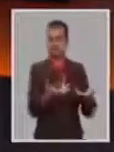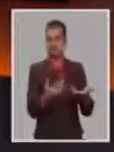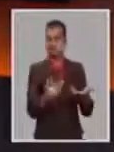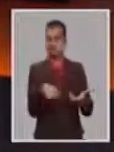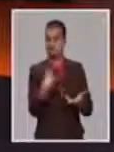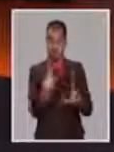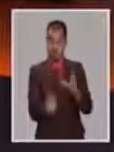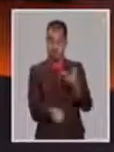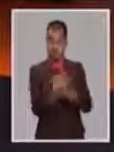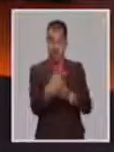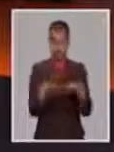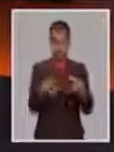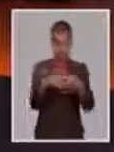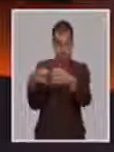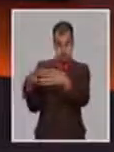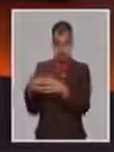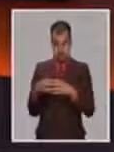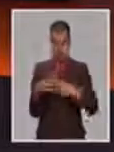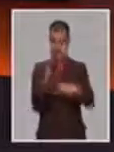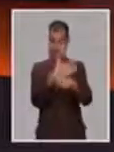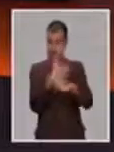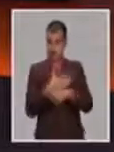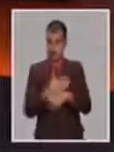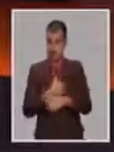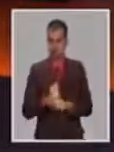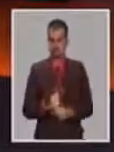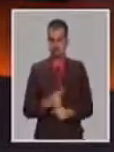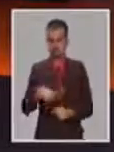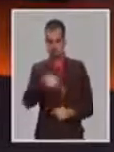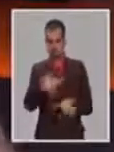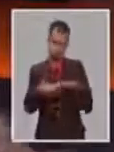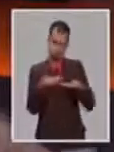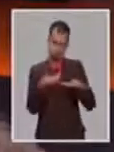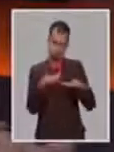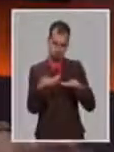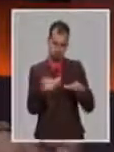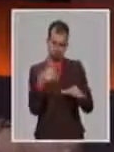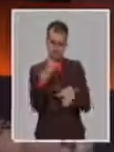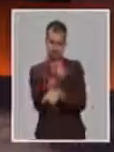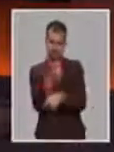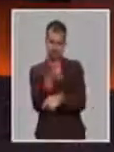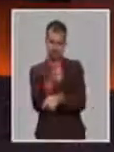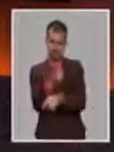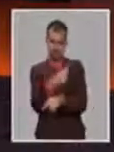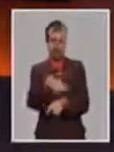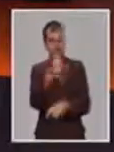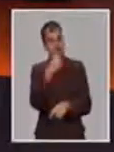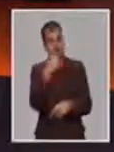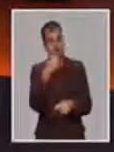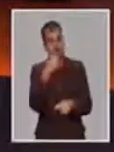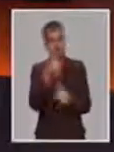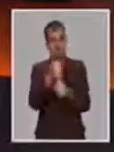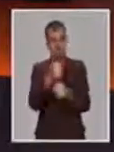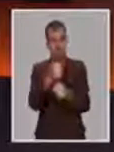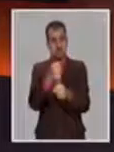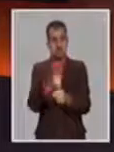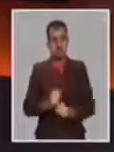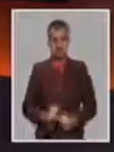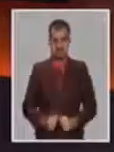involucrar y crear equipos y poder formar equipos que entrenados puedan cumplimentar todos los procesos que